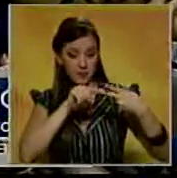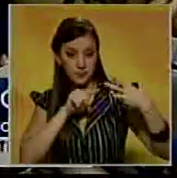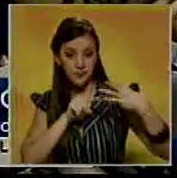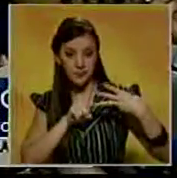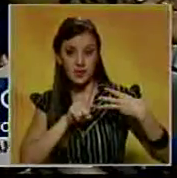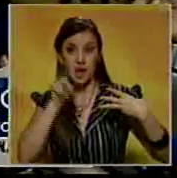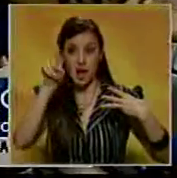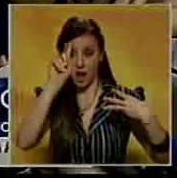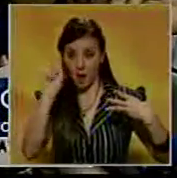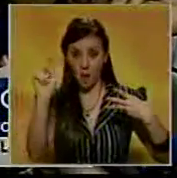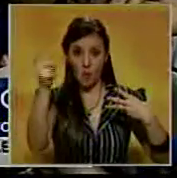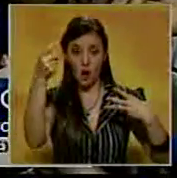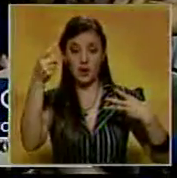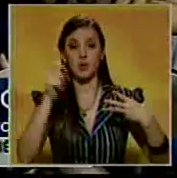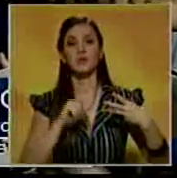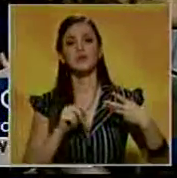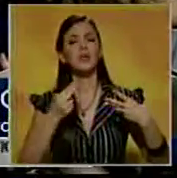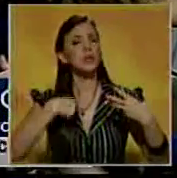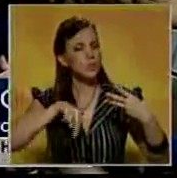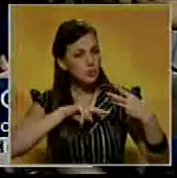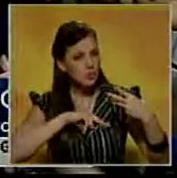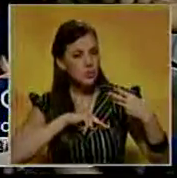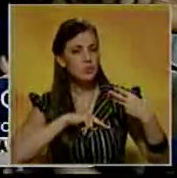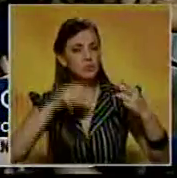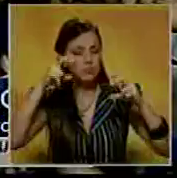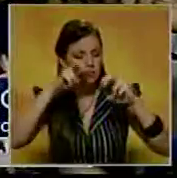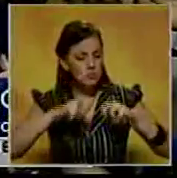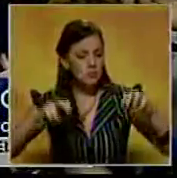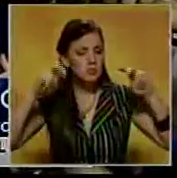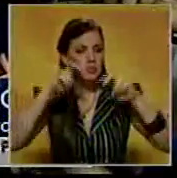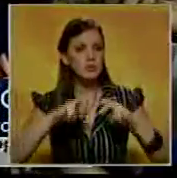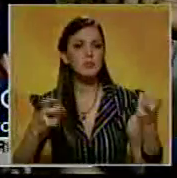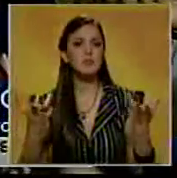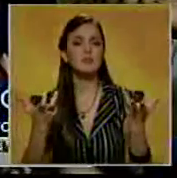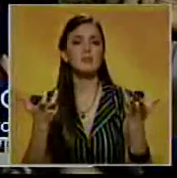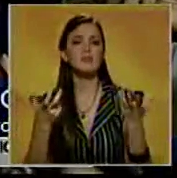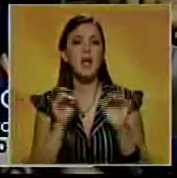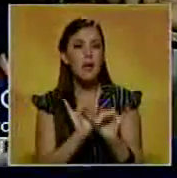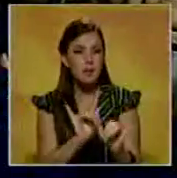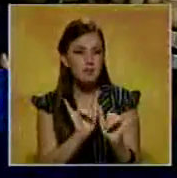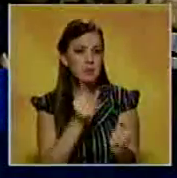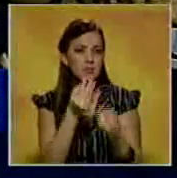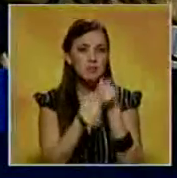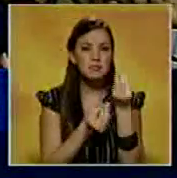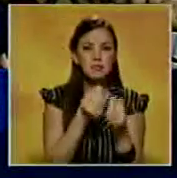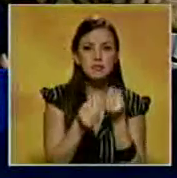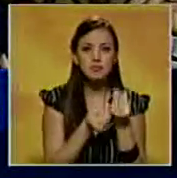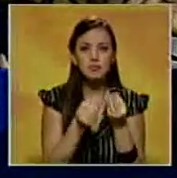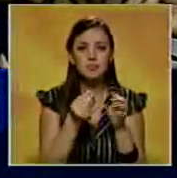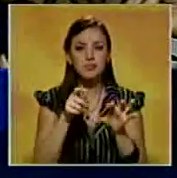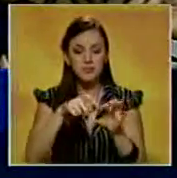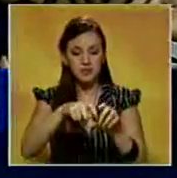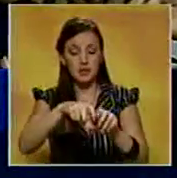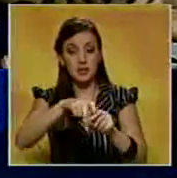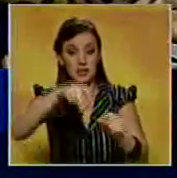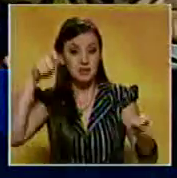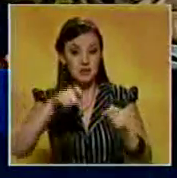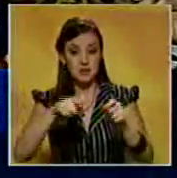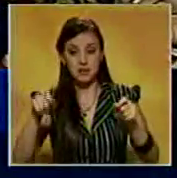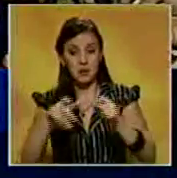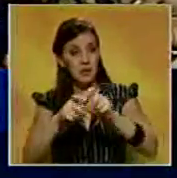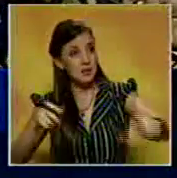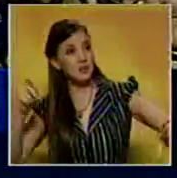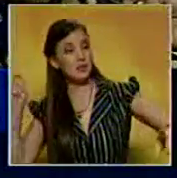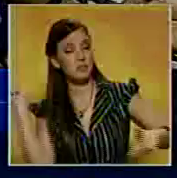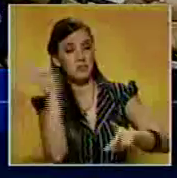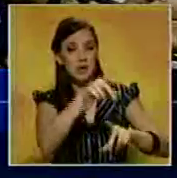el estado Guárico. Nosotros no solamente estamos investigando el propio hecho delictivo que ocurre con el lanzamiento de la granada,